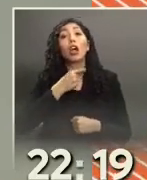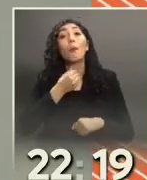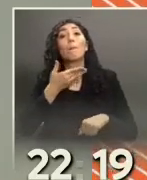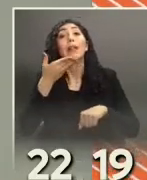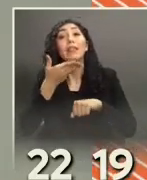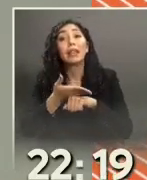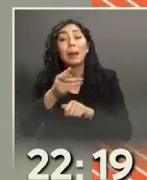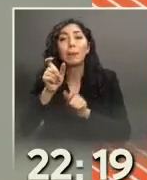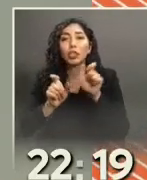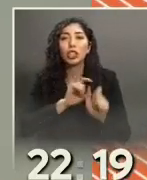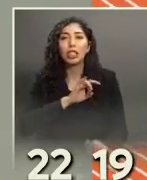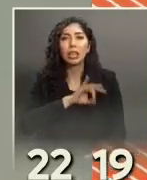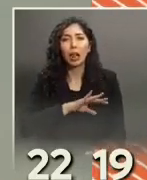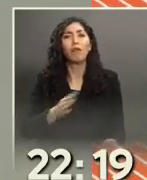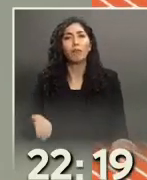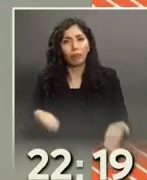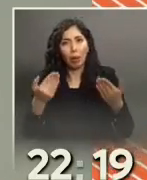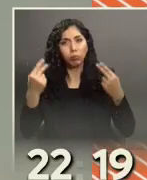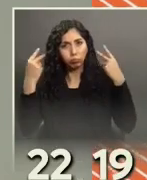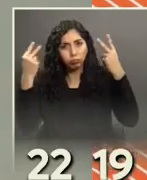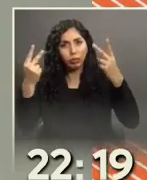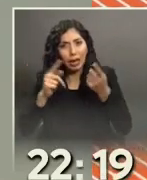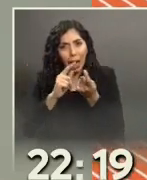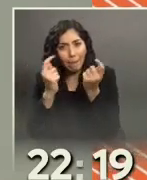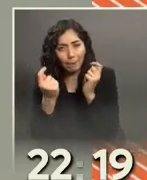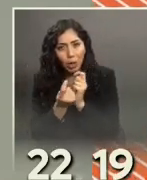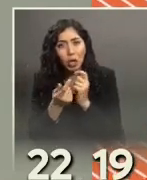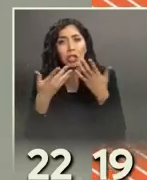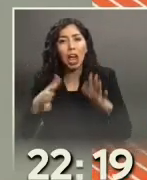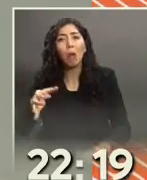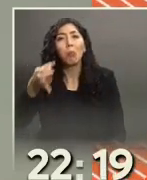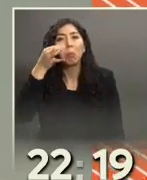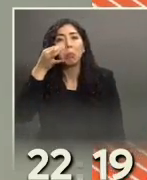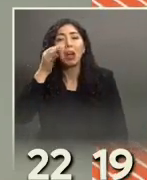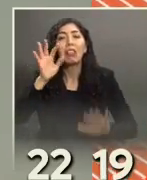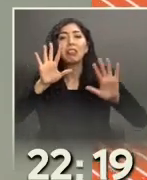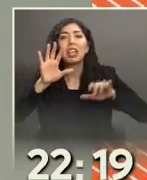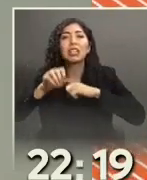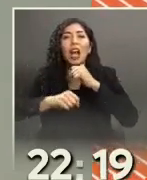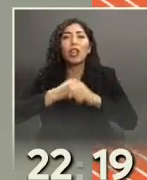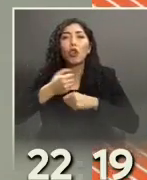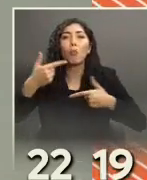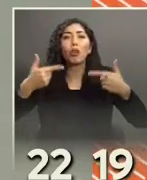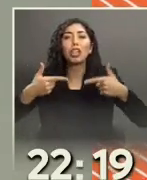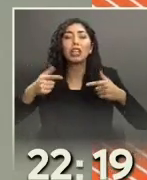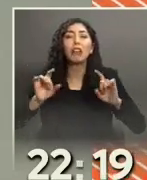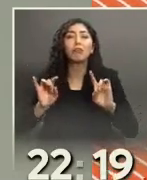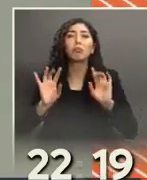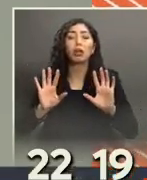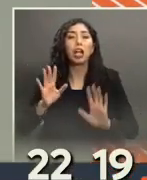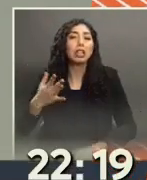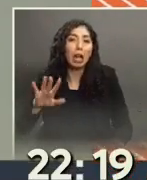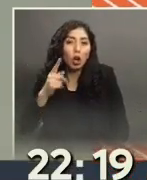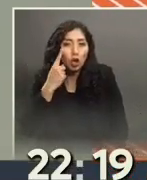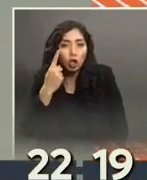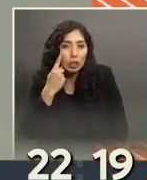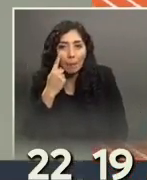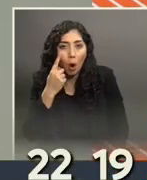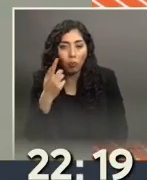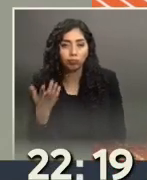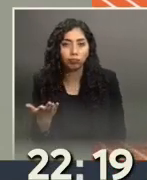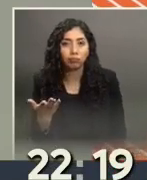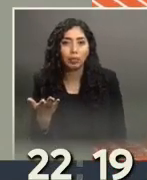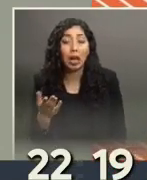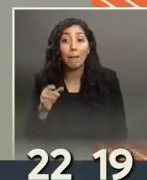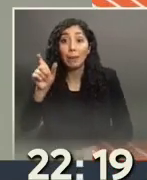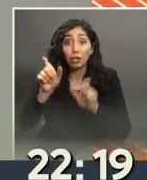se atrevan con el cambio ya hemos visto 10 años de política tradicional conocemos los resultados los términos que nos están